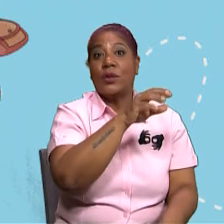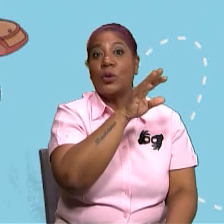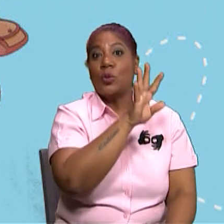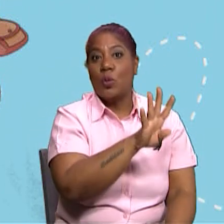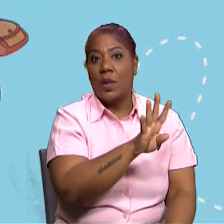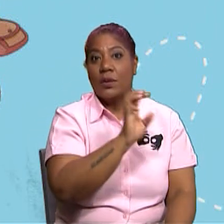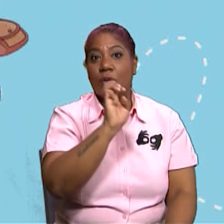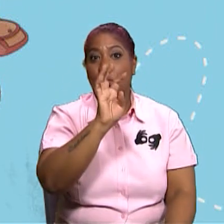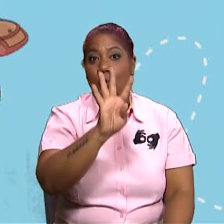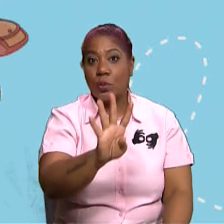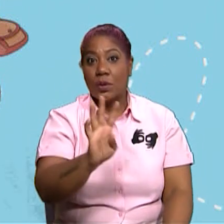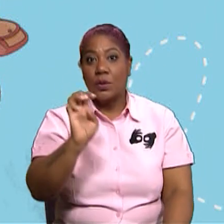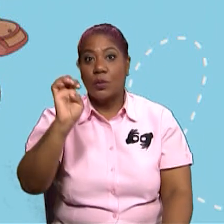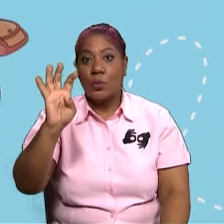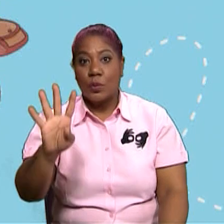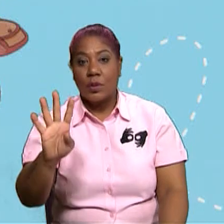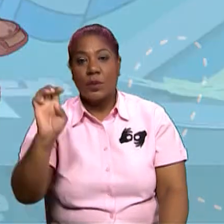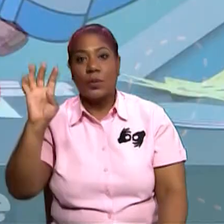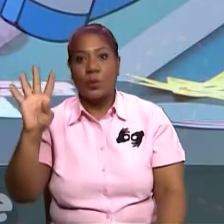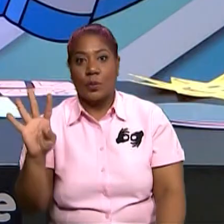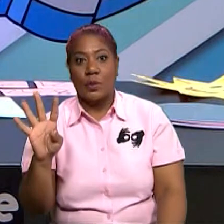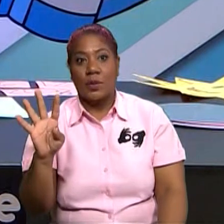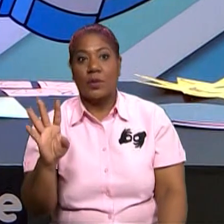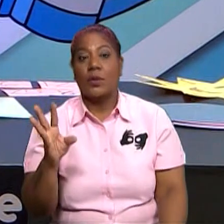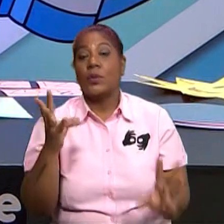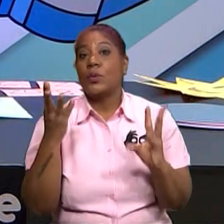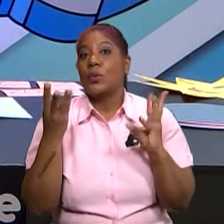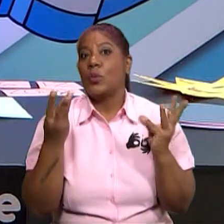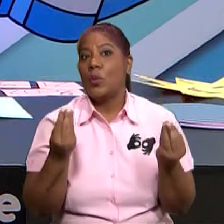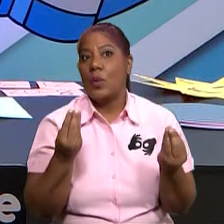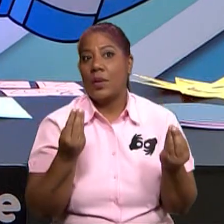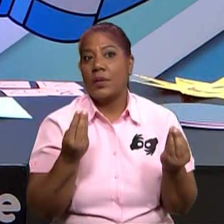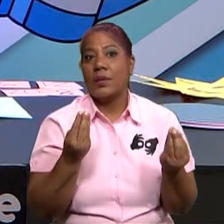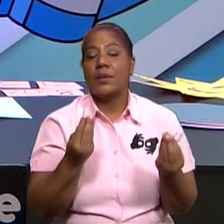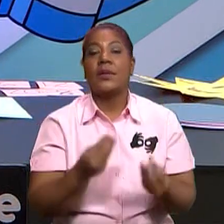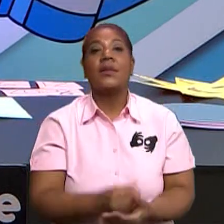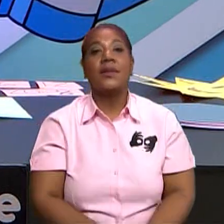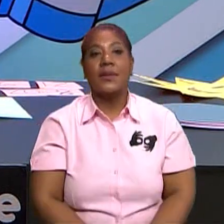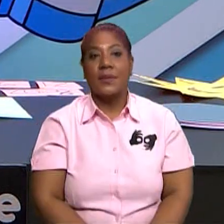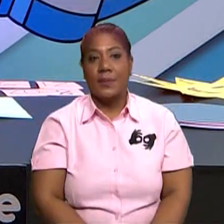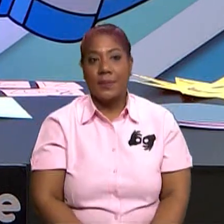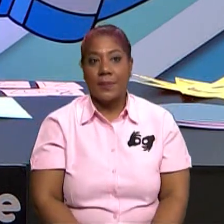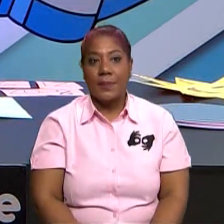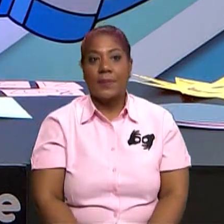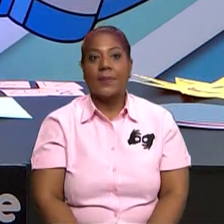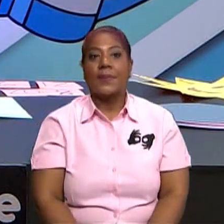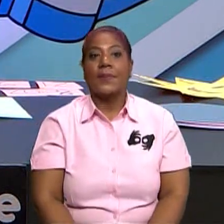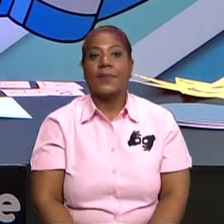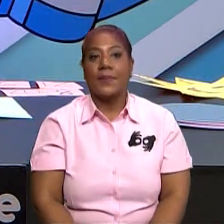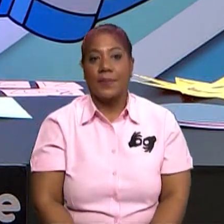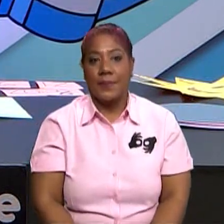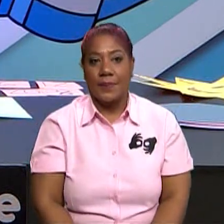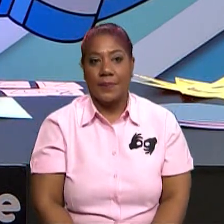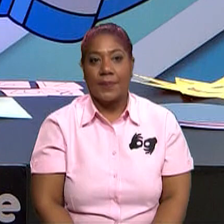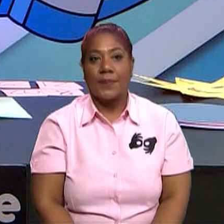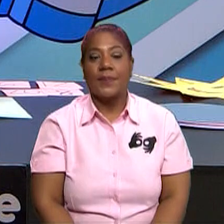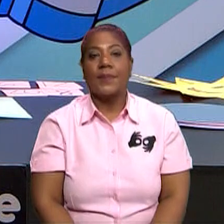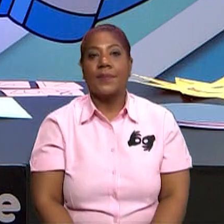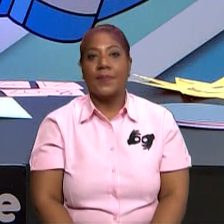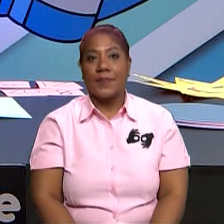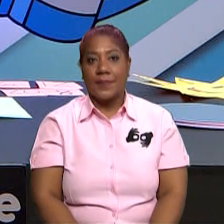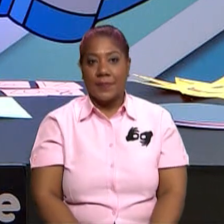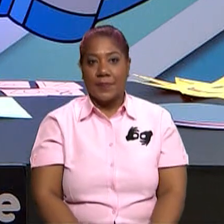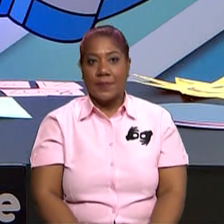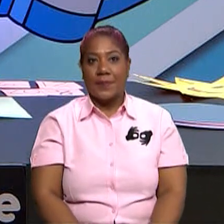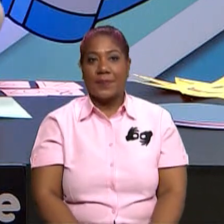mesa para poder saber cuántas bolsitas serían. A ver, tengo 4 en el